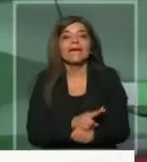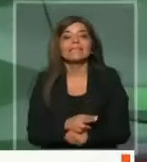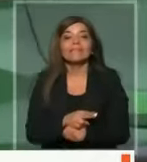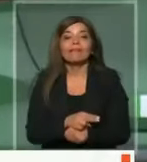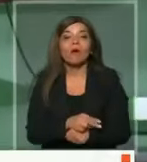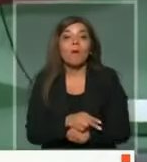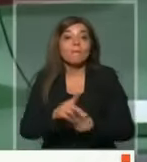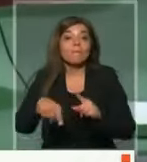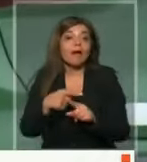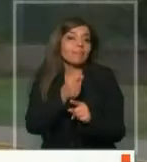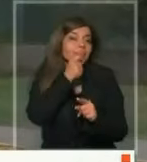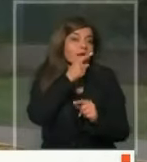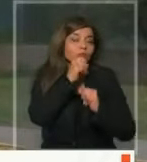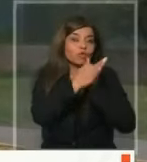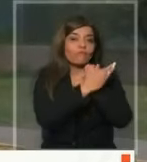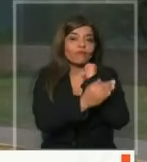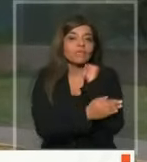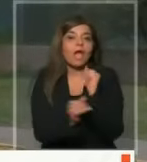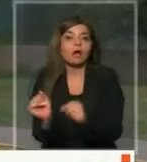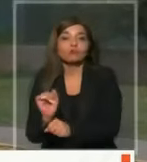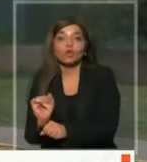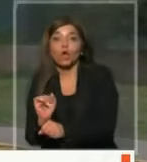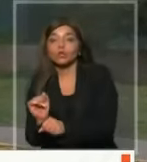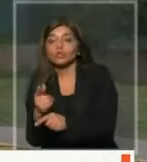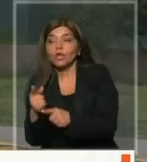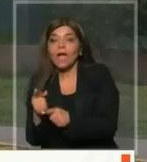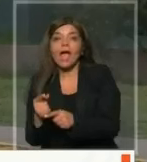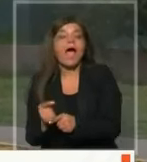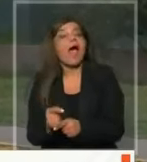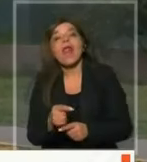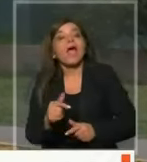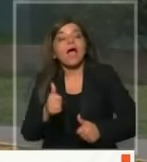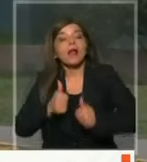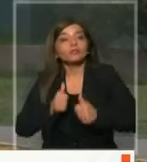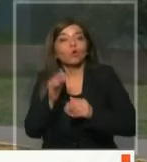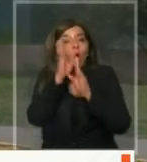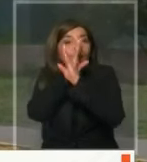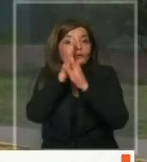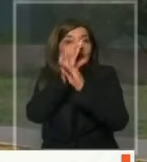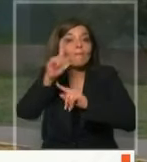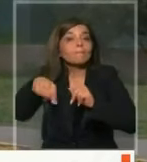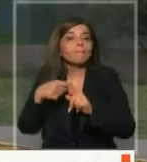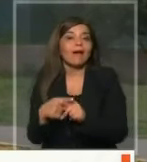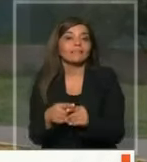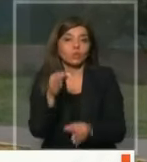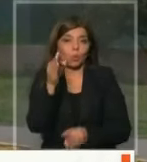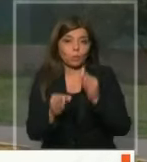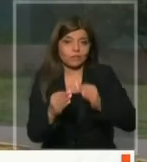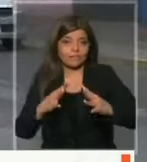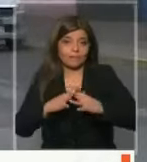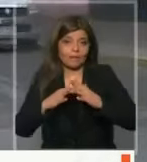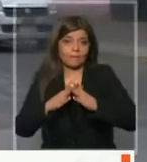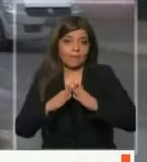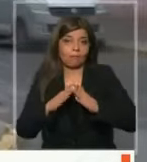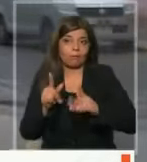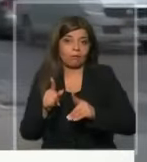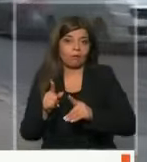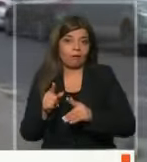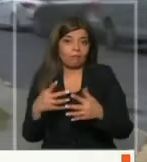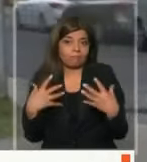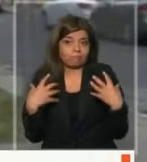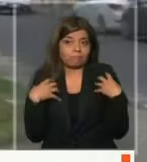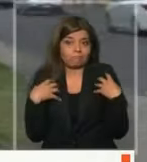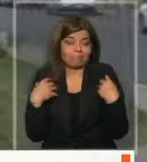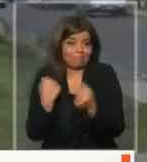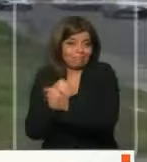denuncias a la Fiscalía por conducción temeraria en carreras clandestinas y a la Justicia Militar por abandono de funciones policiales. Si bien